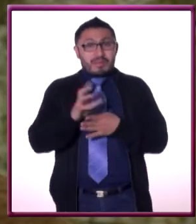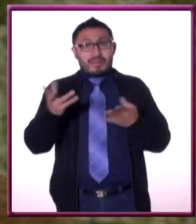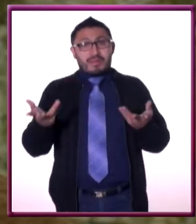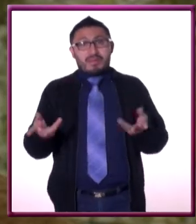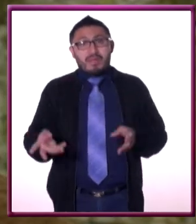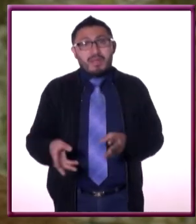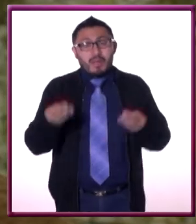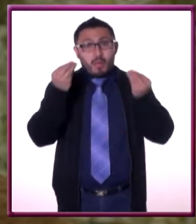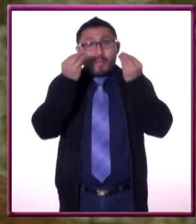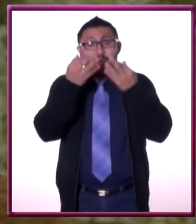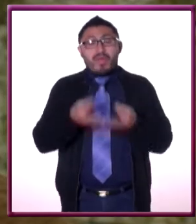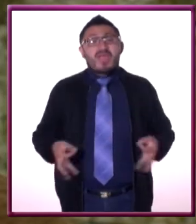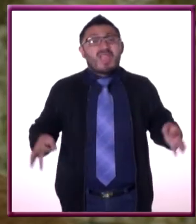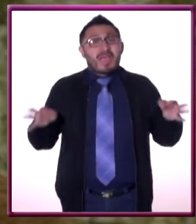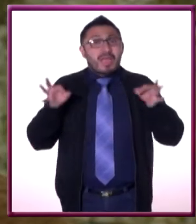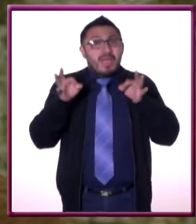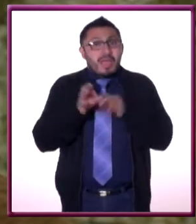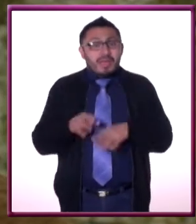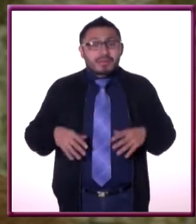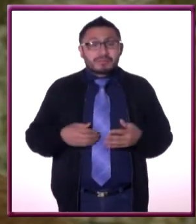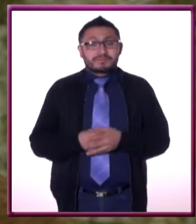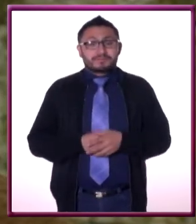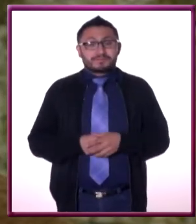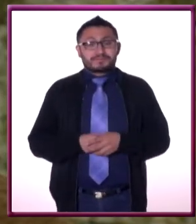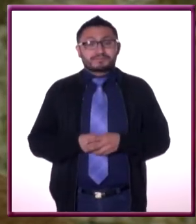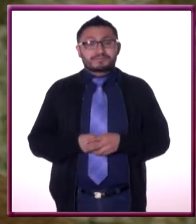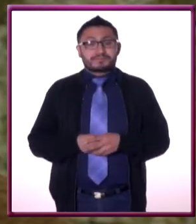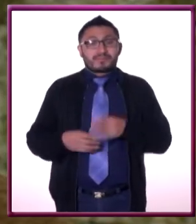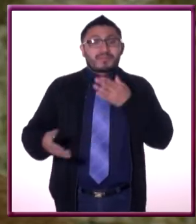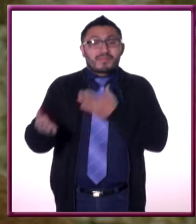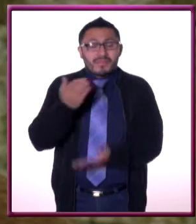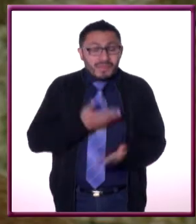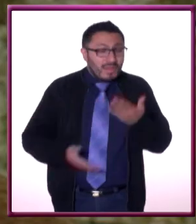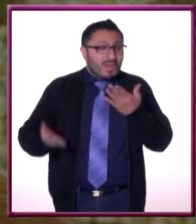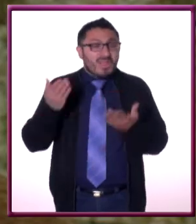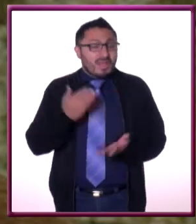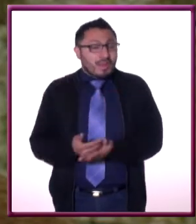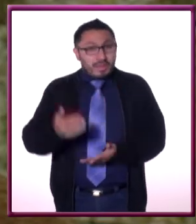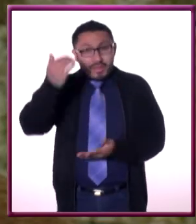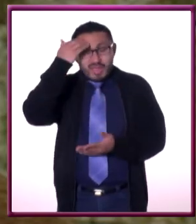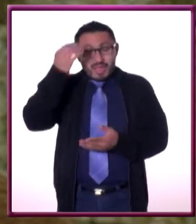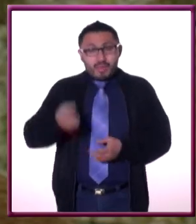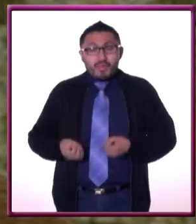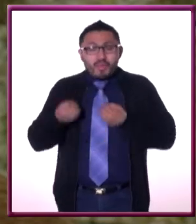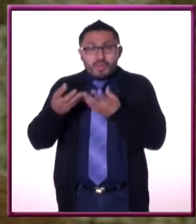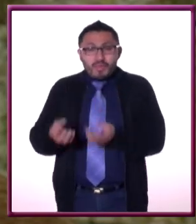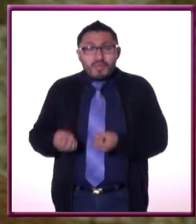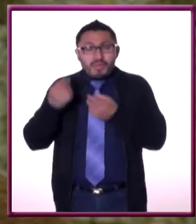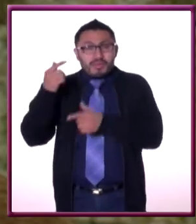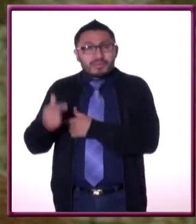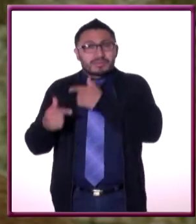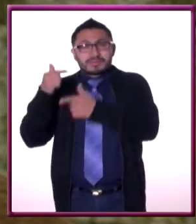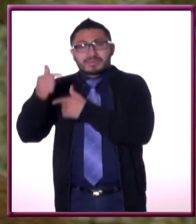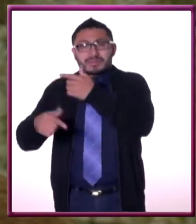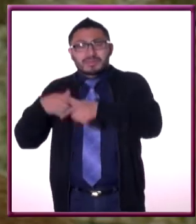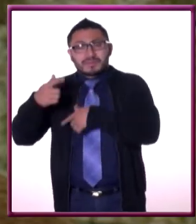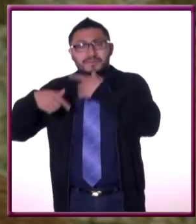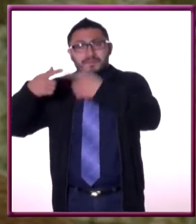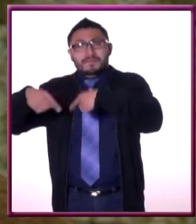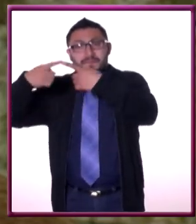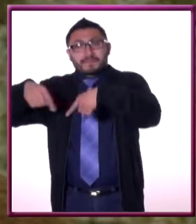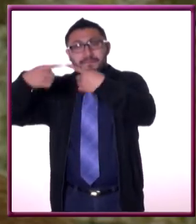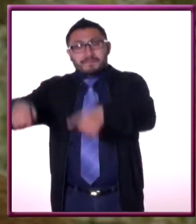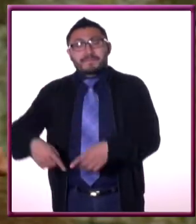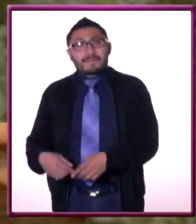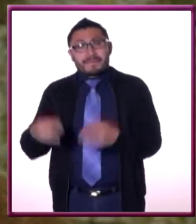es muy importante poder compartir de nuevo este conocimiento con las generaciones y que al mismo